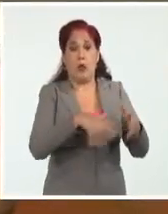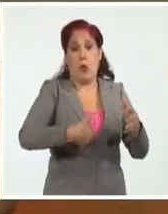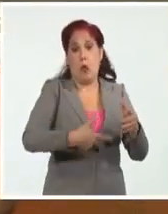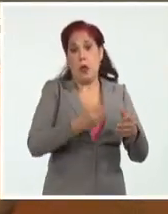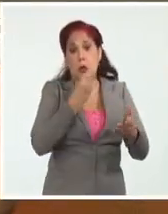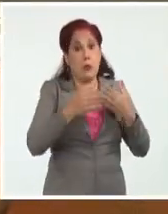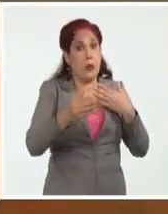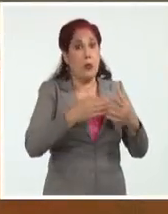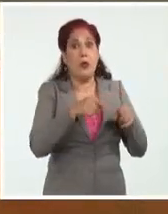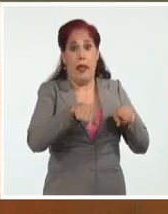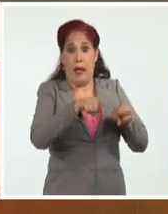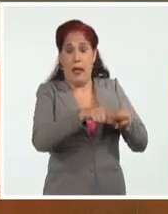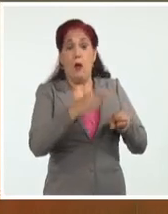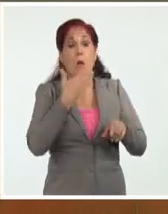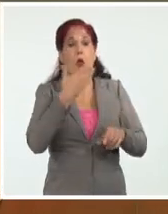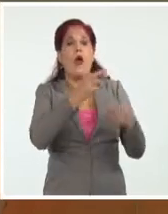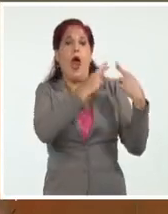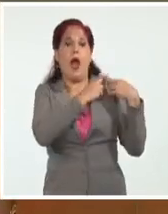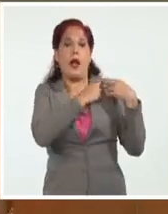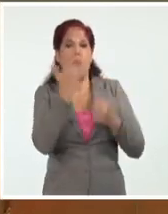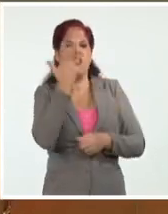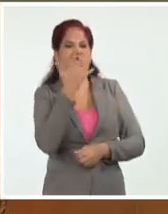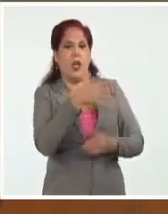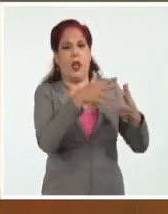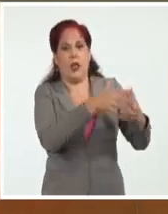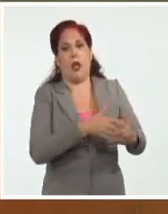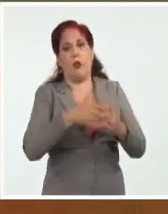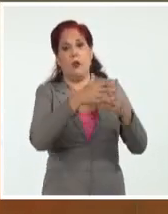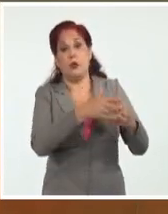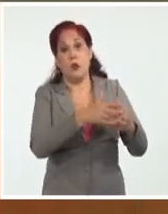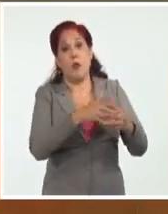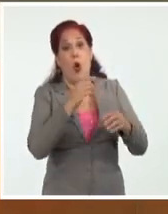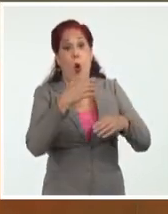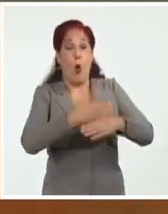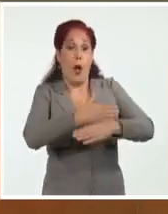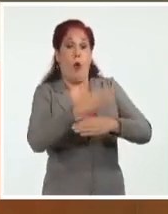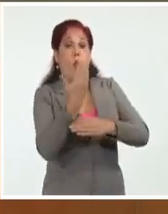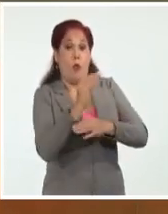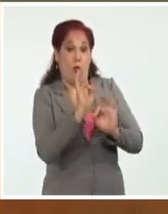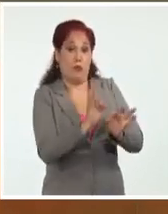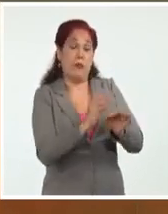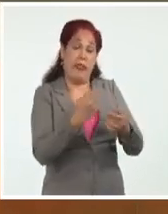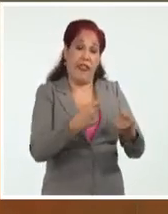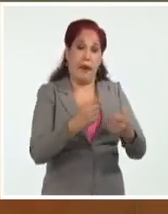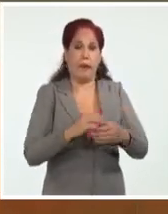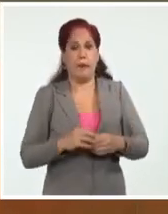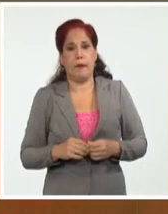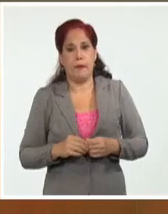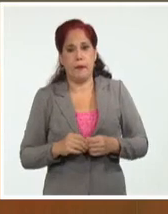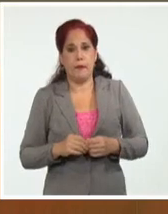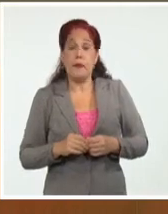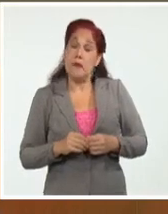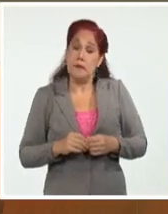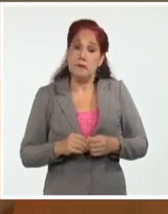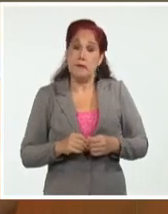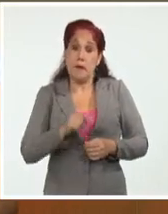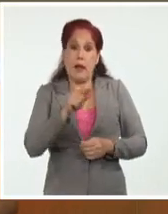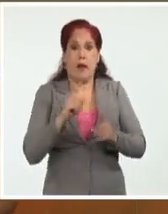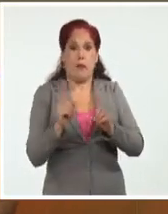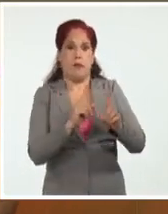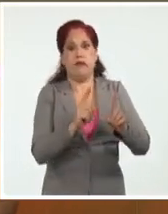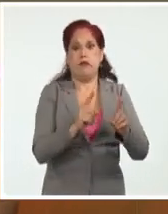cuando ellos tienen una altísima responsabilidad en lo que nos está pasando por todas las limitaciones y las trabas que nos ponen y la persecución